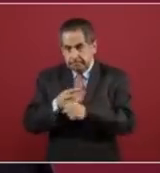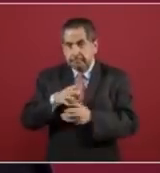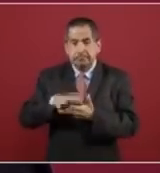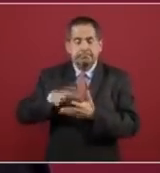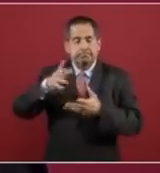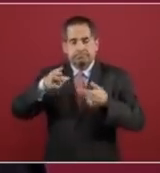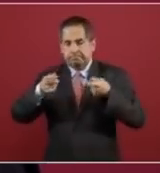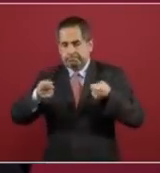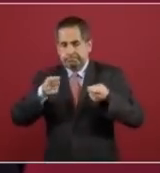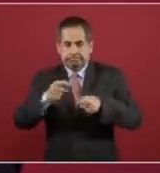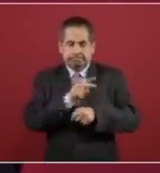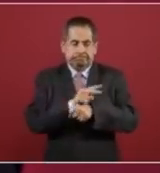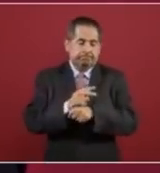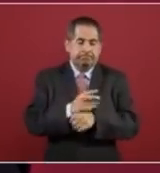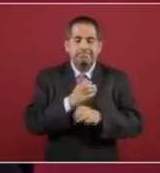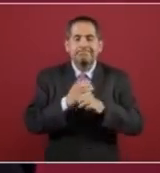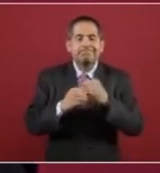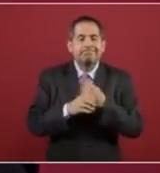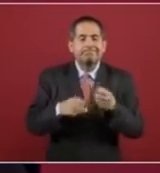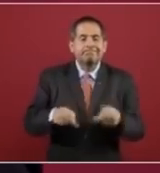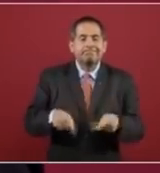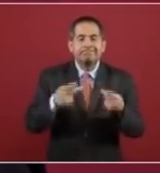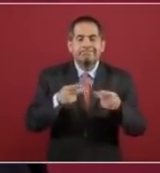control sobre la venta de armas